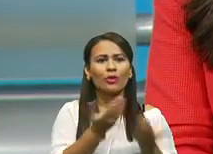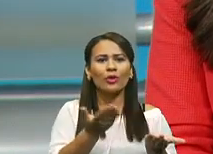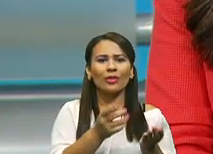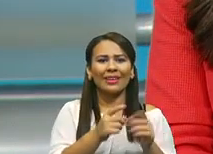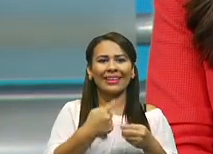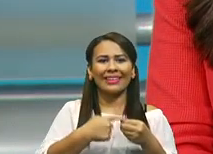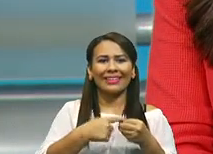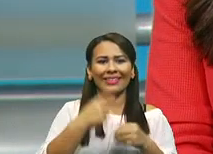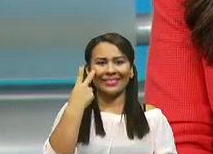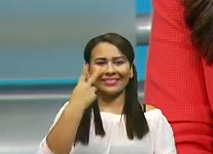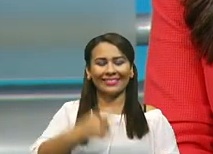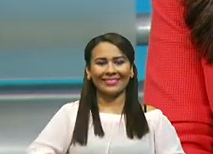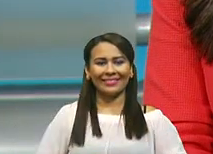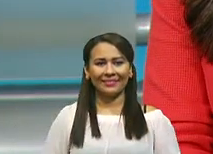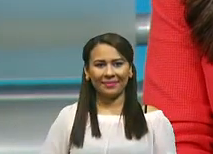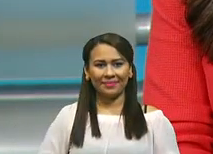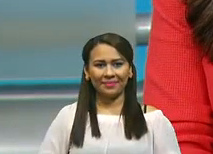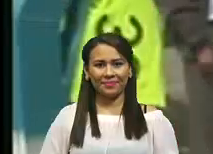la capital.